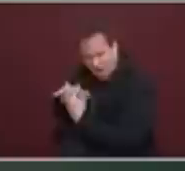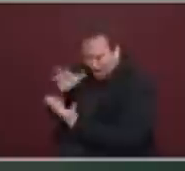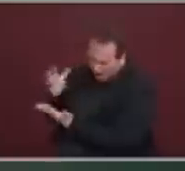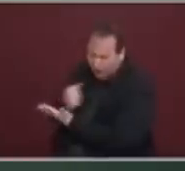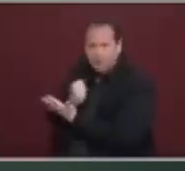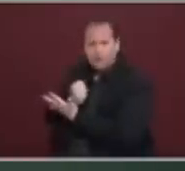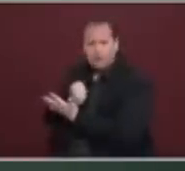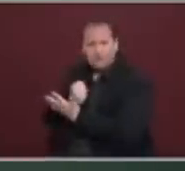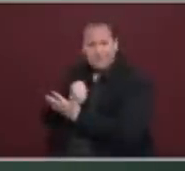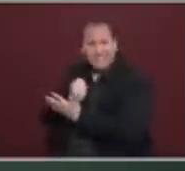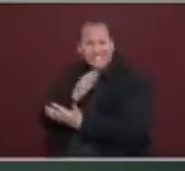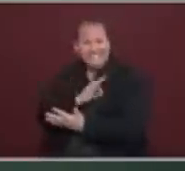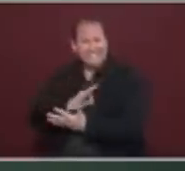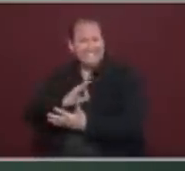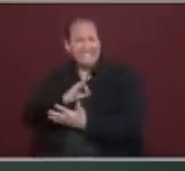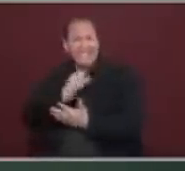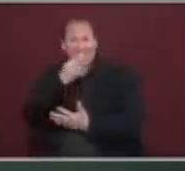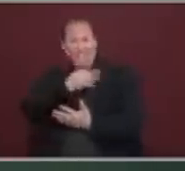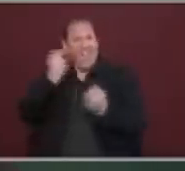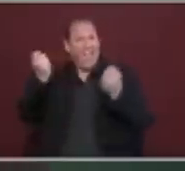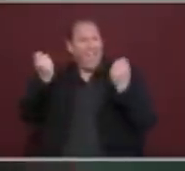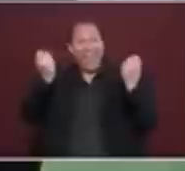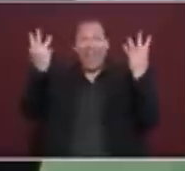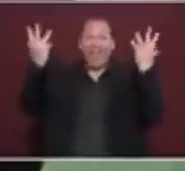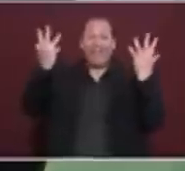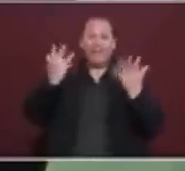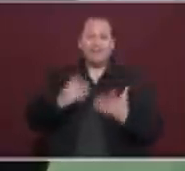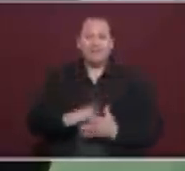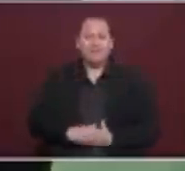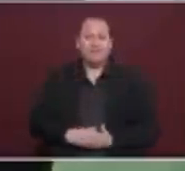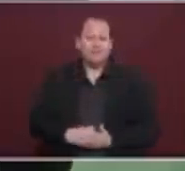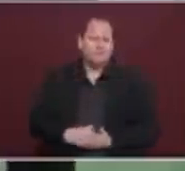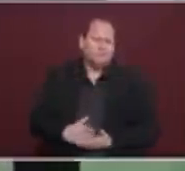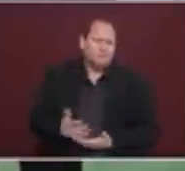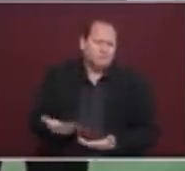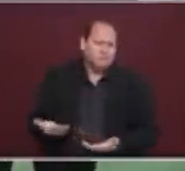por qué no este